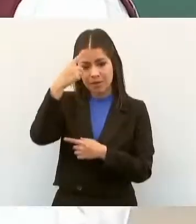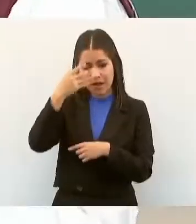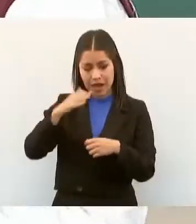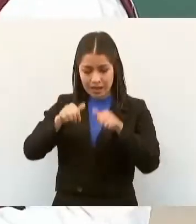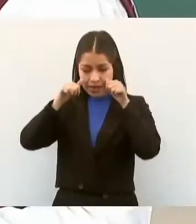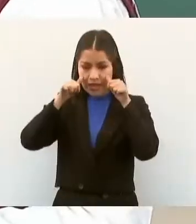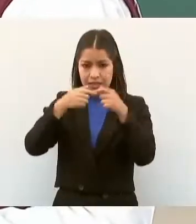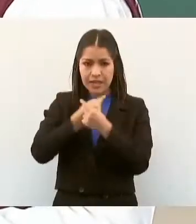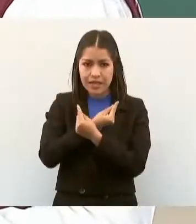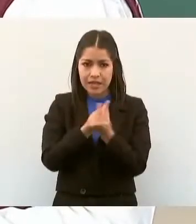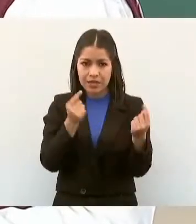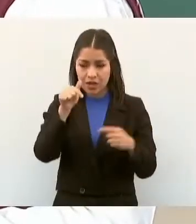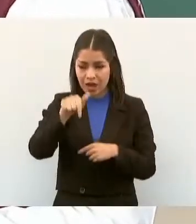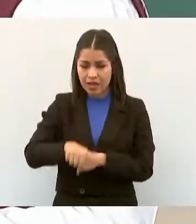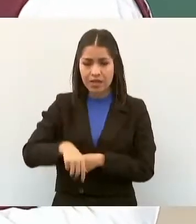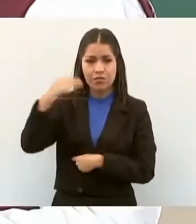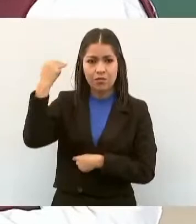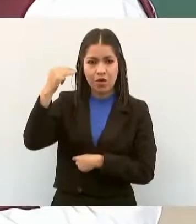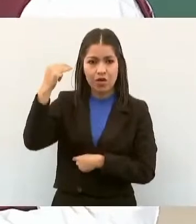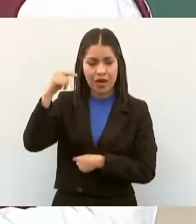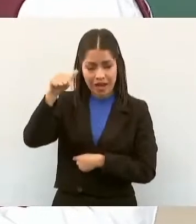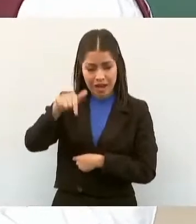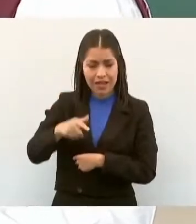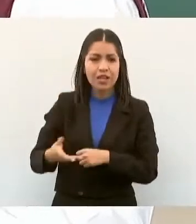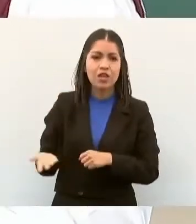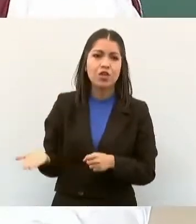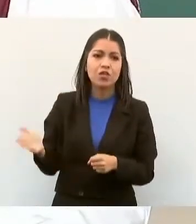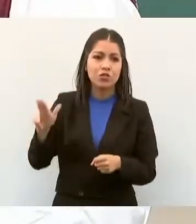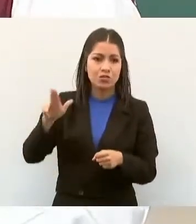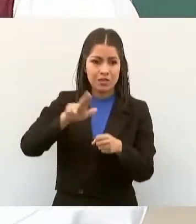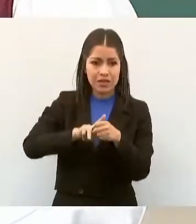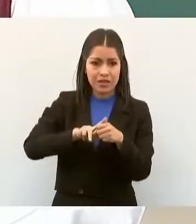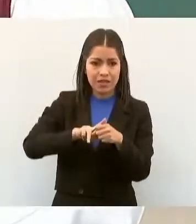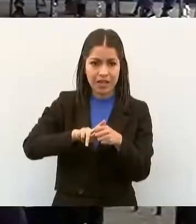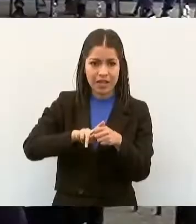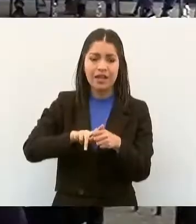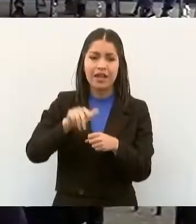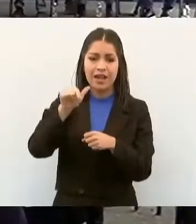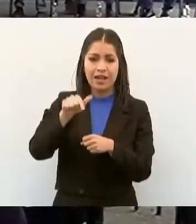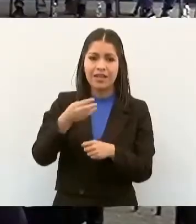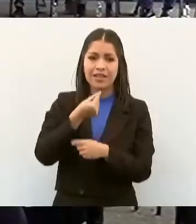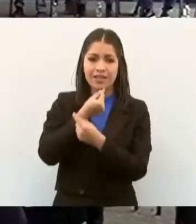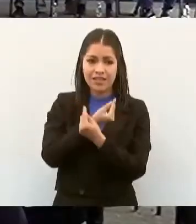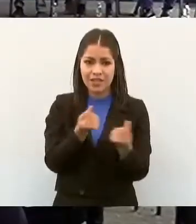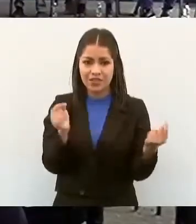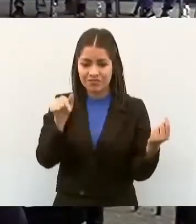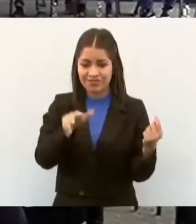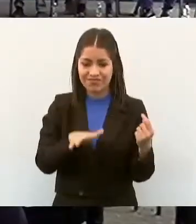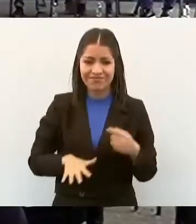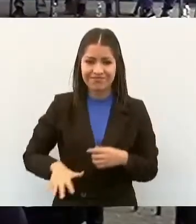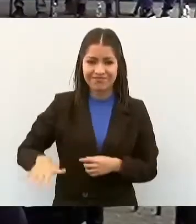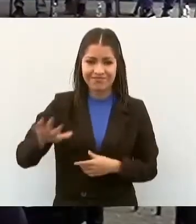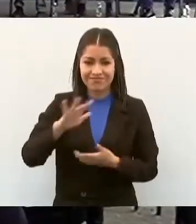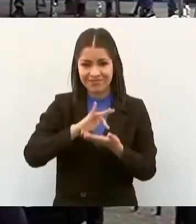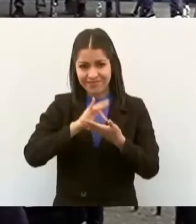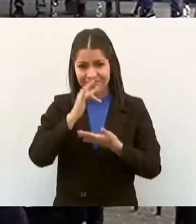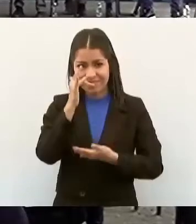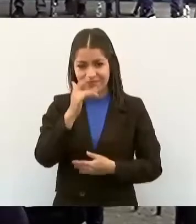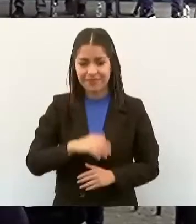es decir, nuestro hospital Eva Sámano. Gracias,